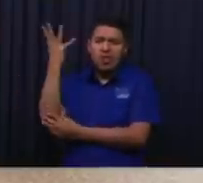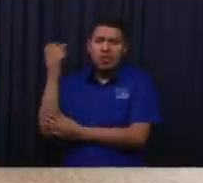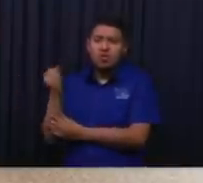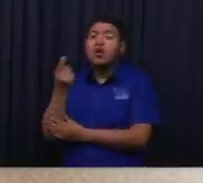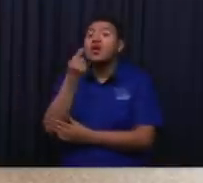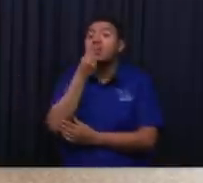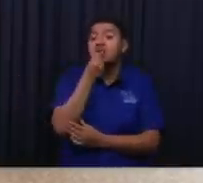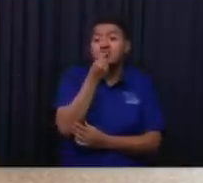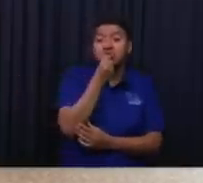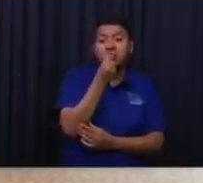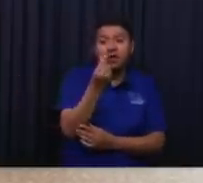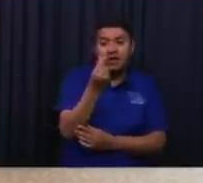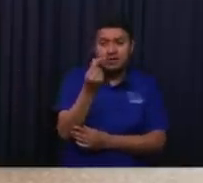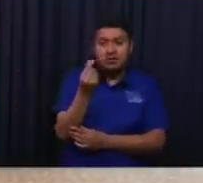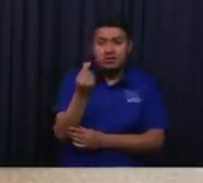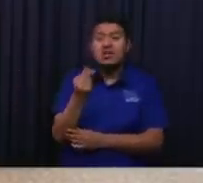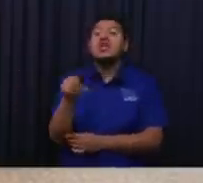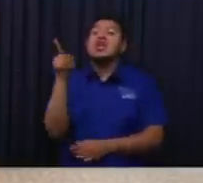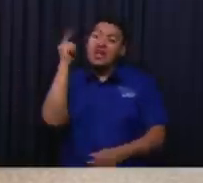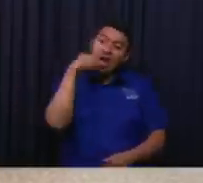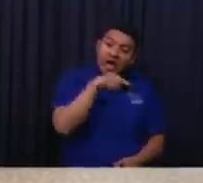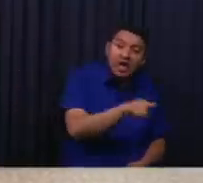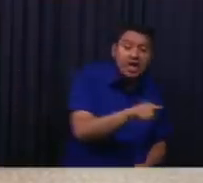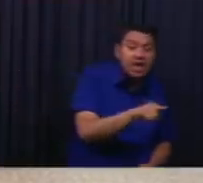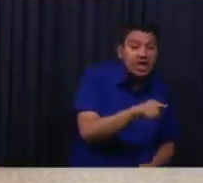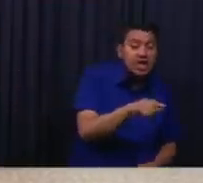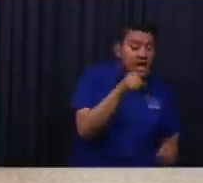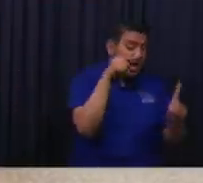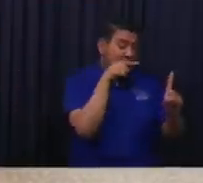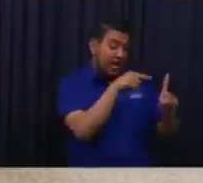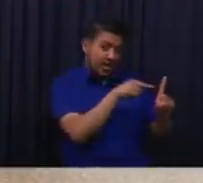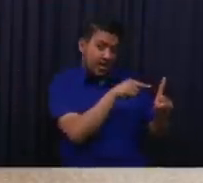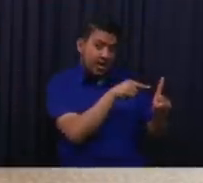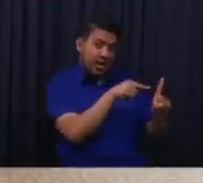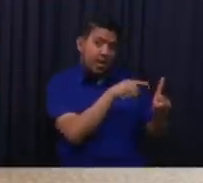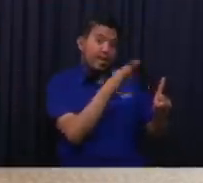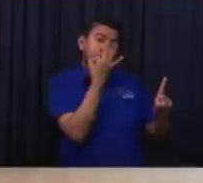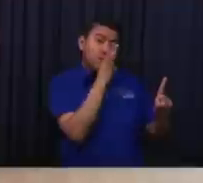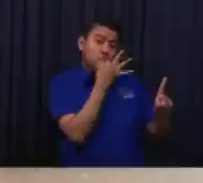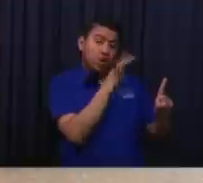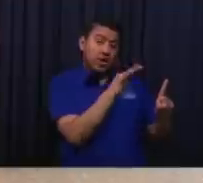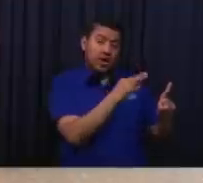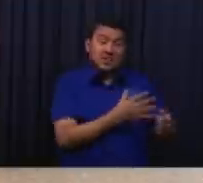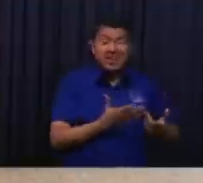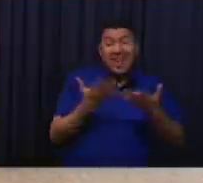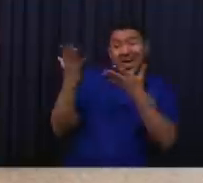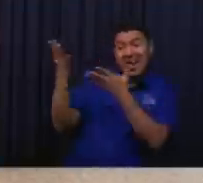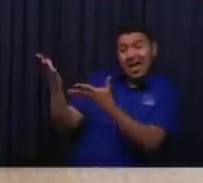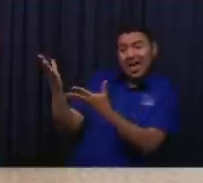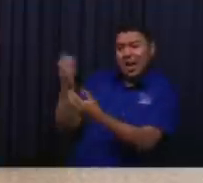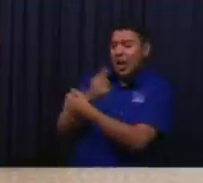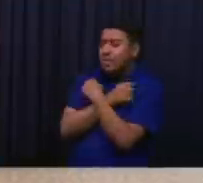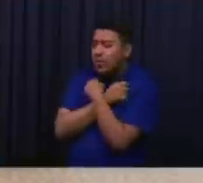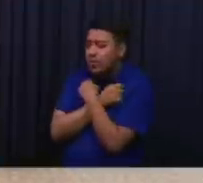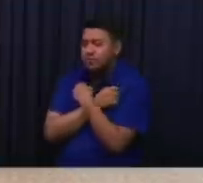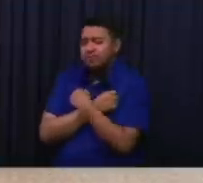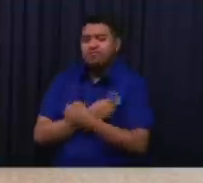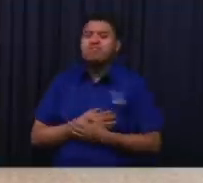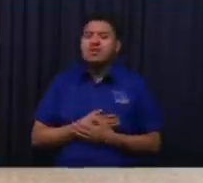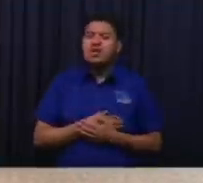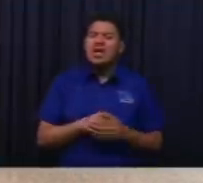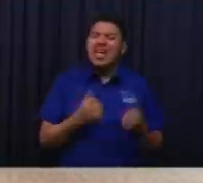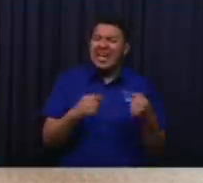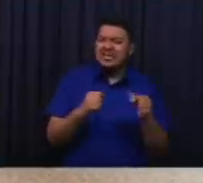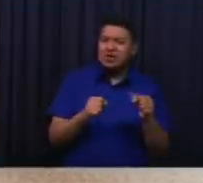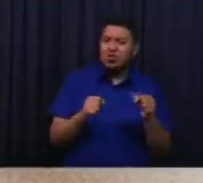los granados, ahí te daré mis amores, te entregaré mis amores. Entonces hicimos un esquema para explicar un poquitito esto. En